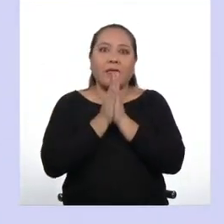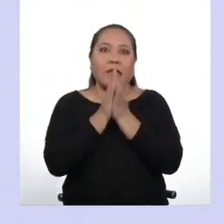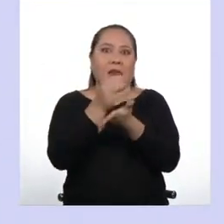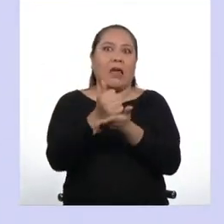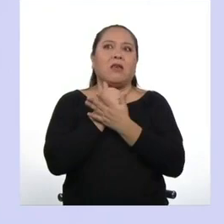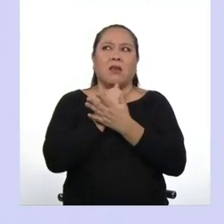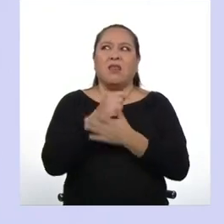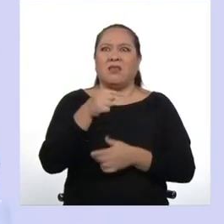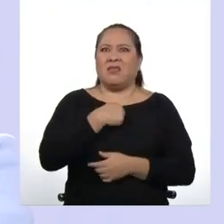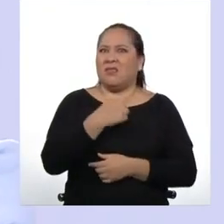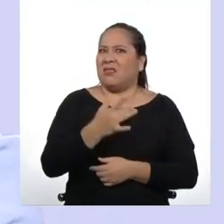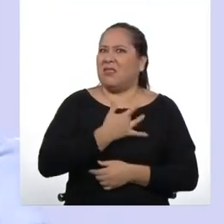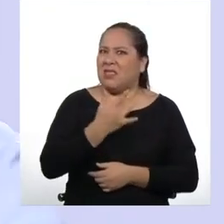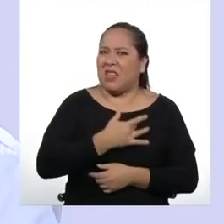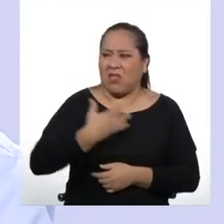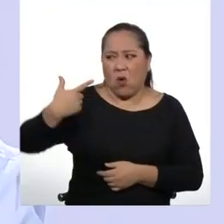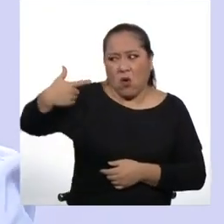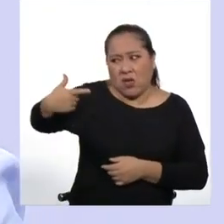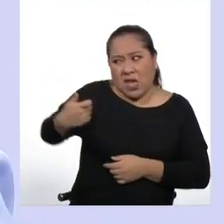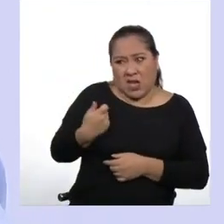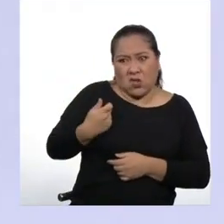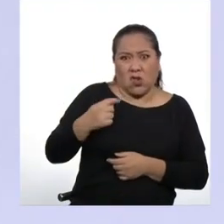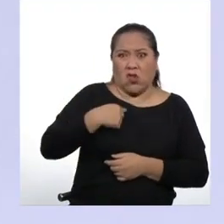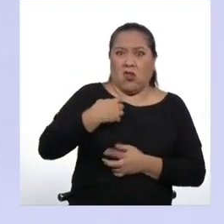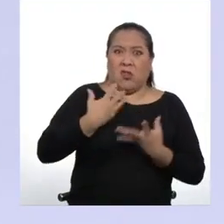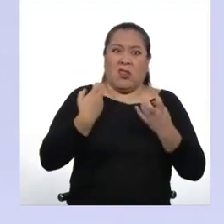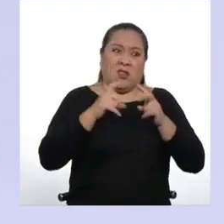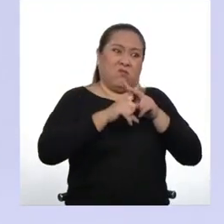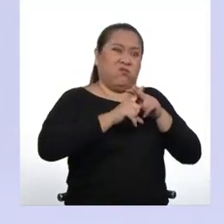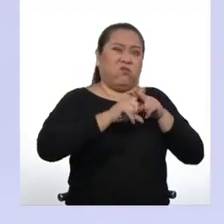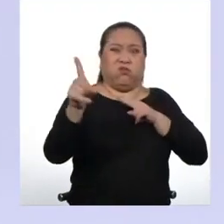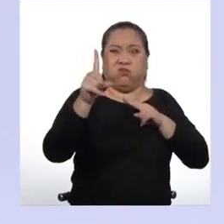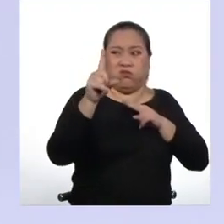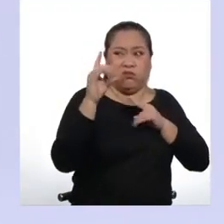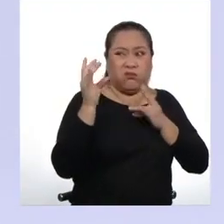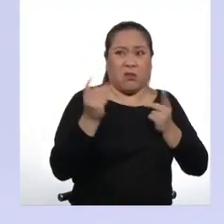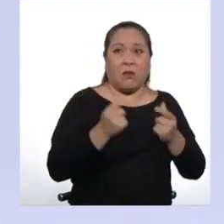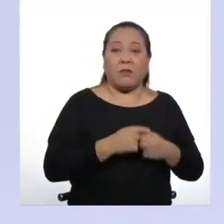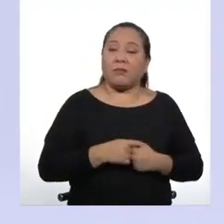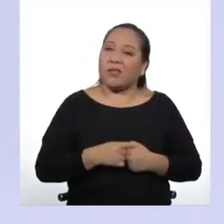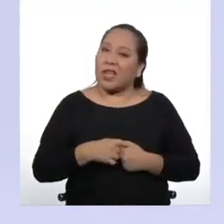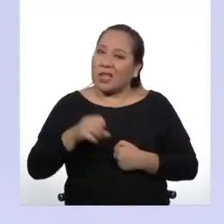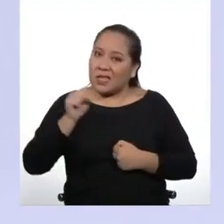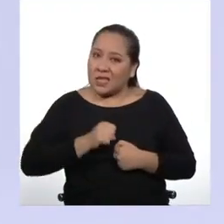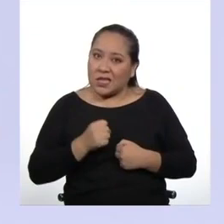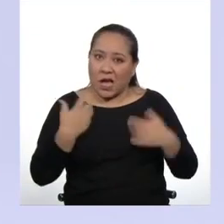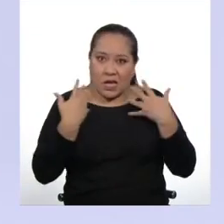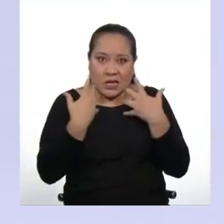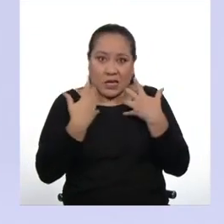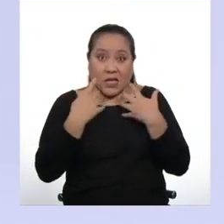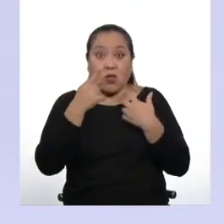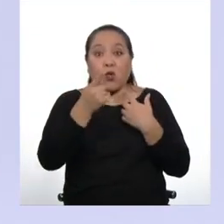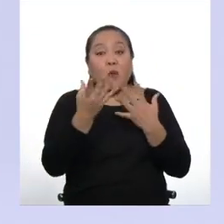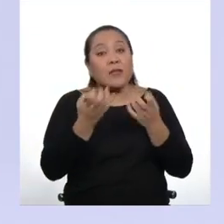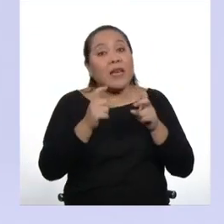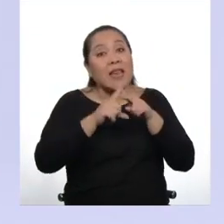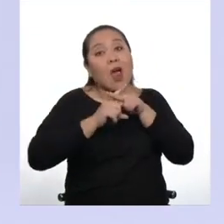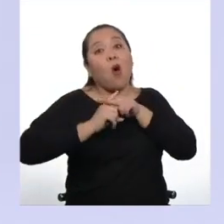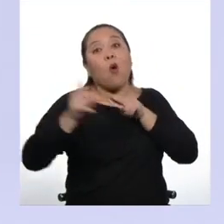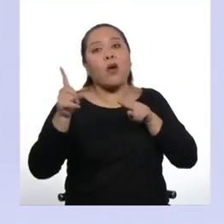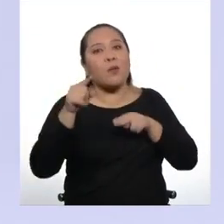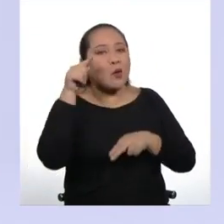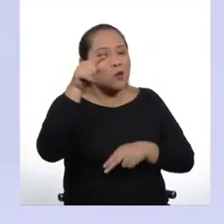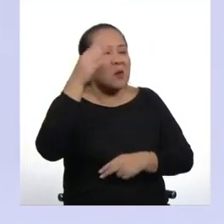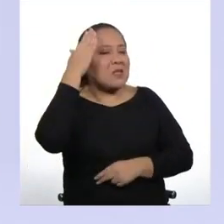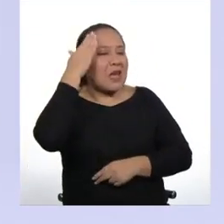que veo una inyección cerca de mí. Quiero salir huyendo del consultorio. ¿Sí, Patti? Si te da miedo vas a querer huir, pero sabes que